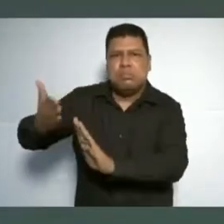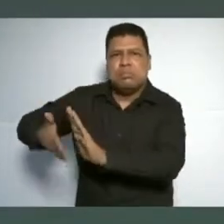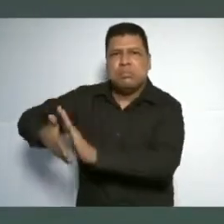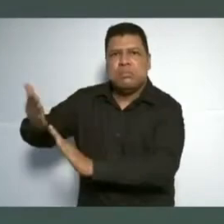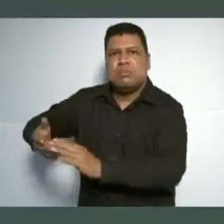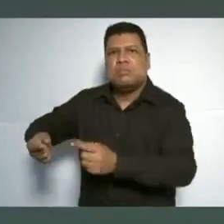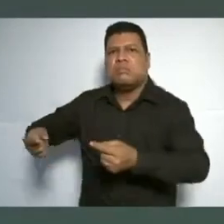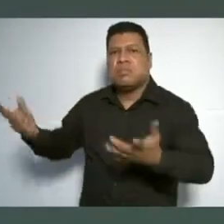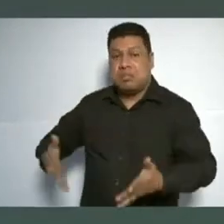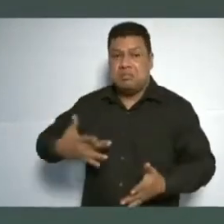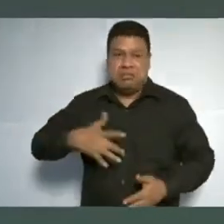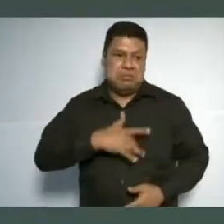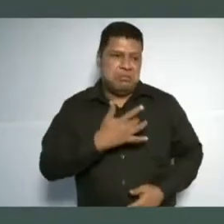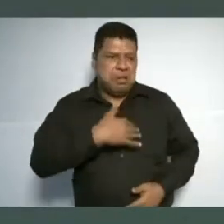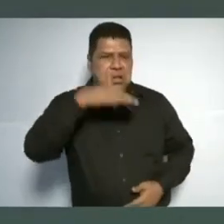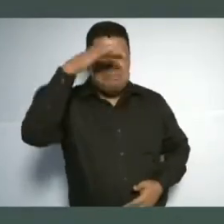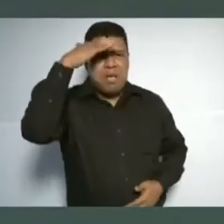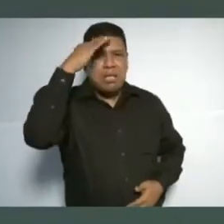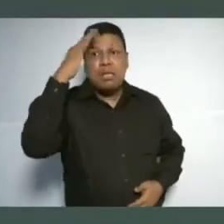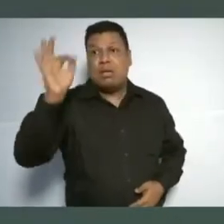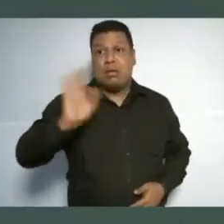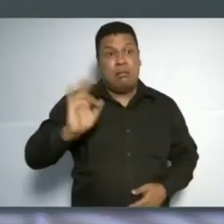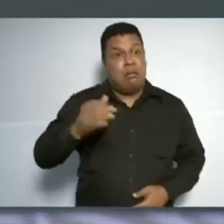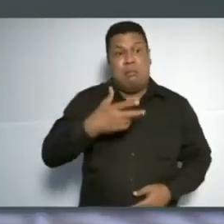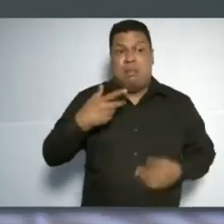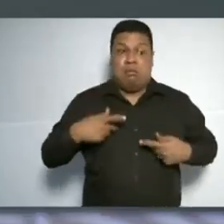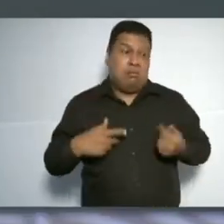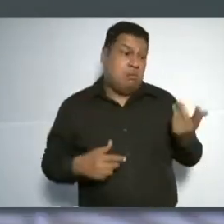hubiese alegado que no le alcanzaba el dinero